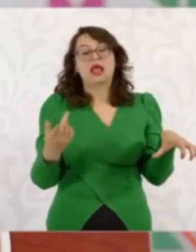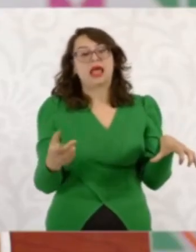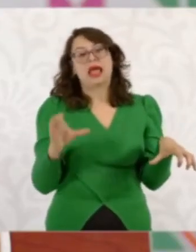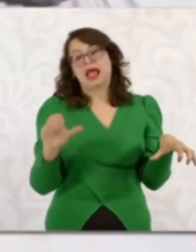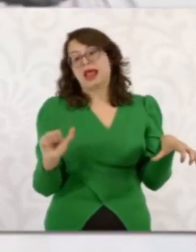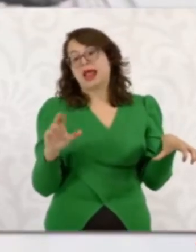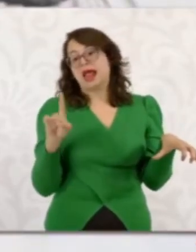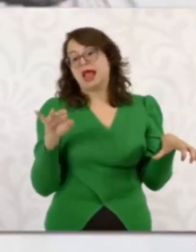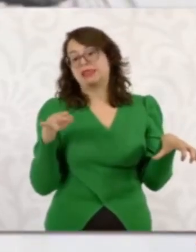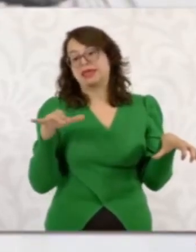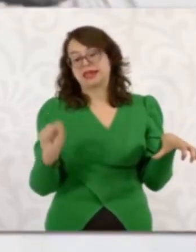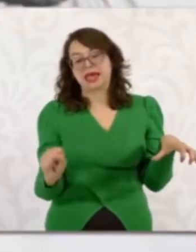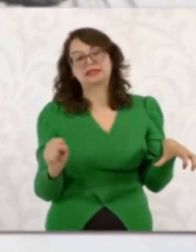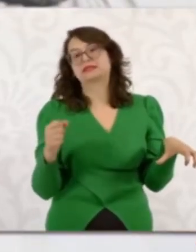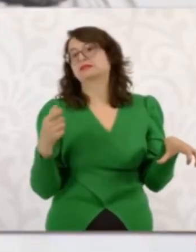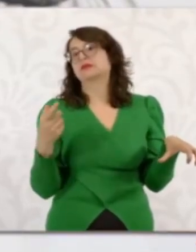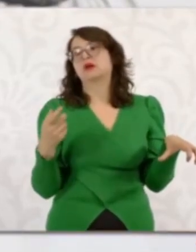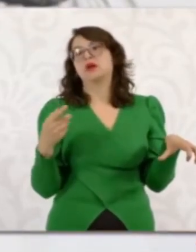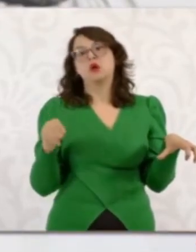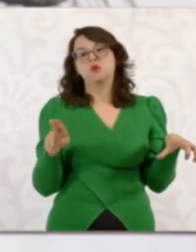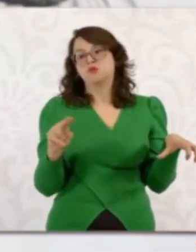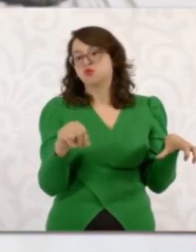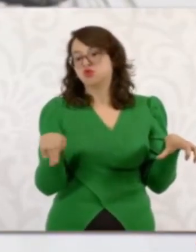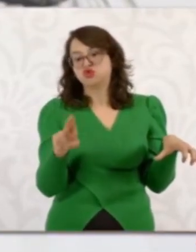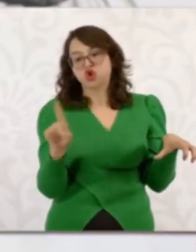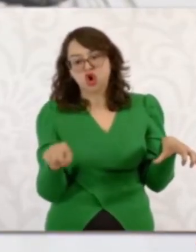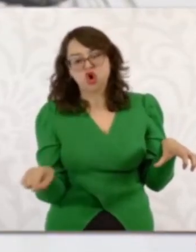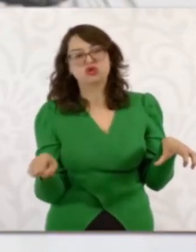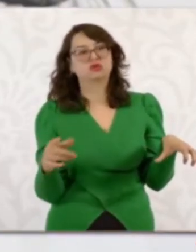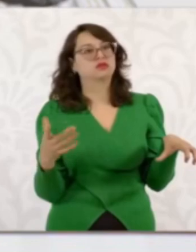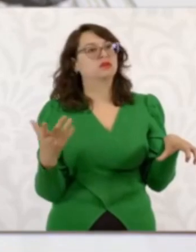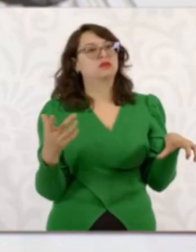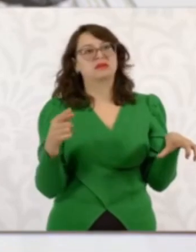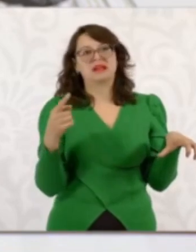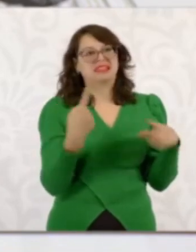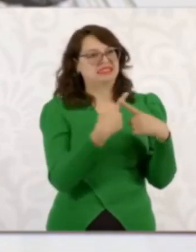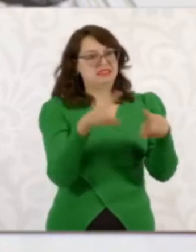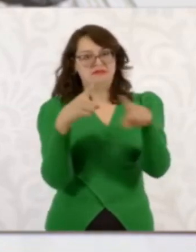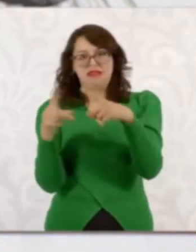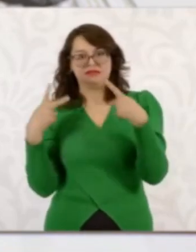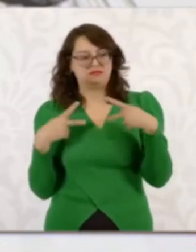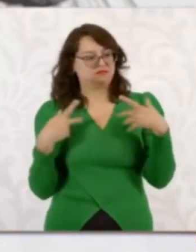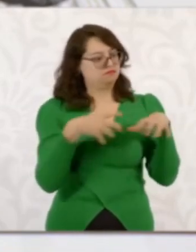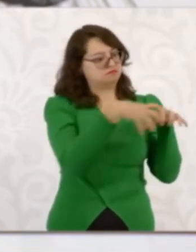A ello se sumó un movimiento social muy grande, de mucha